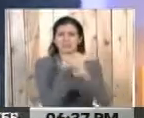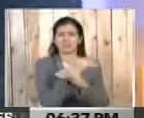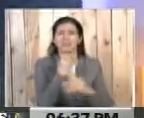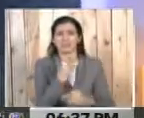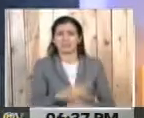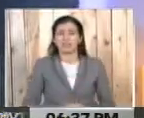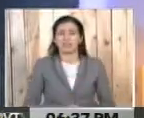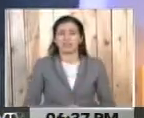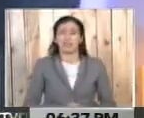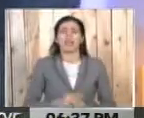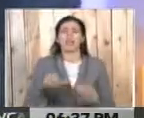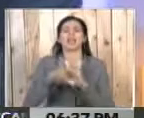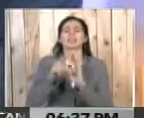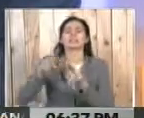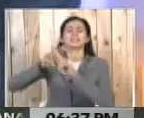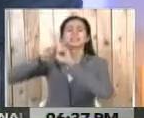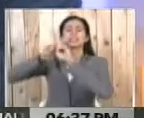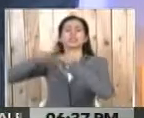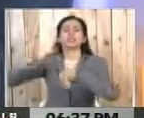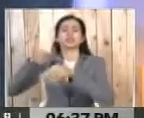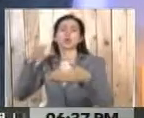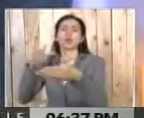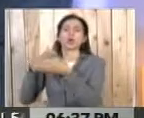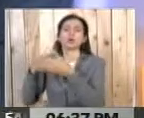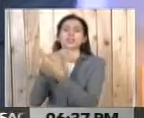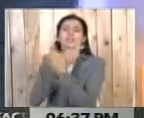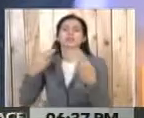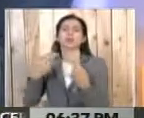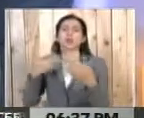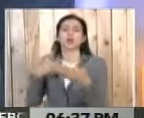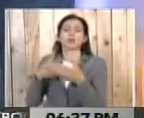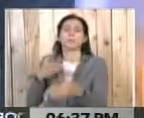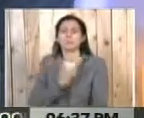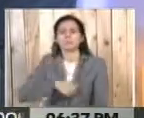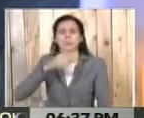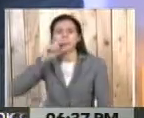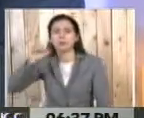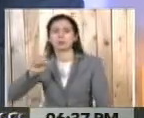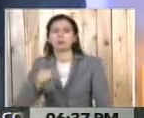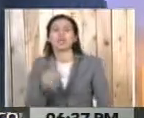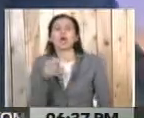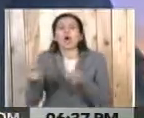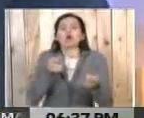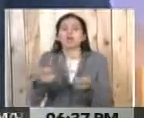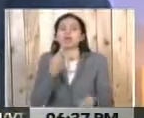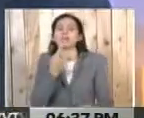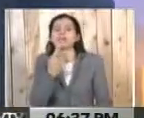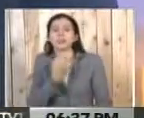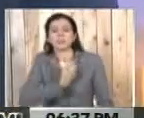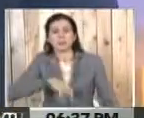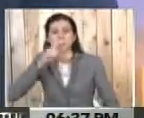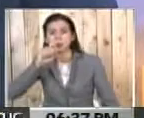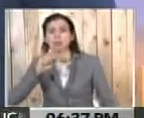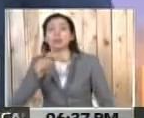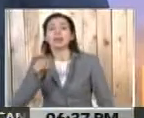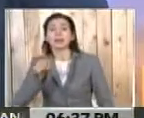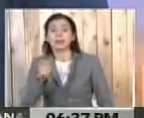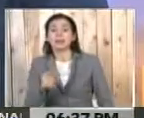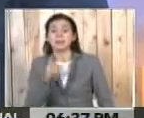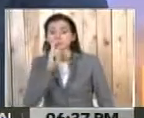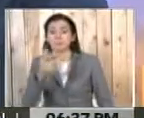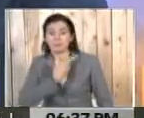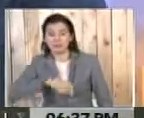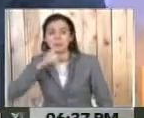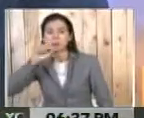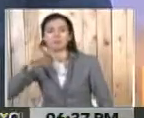ley que censura al presidente de la República porque dice de qué puede hablar el presidente, cuánto puede hablar el presidente, y además dice que el presidente le debe pagar a los medios privados. Por la